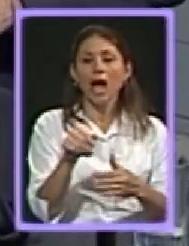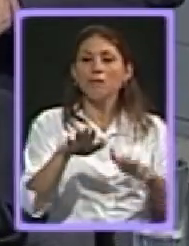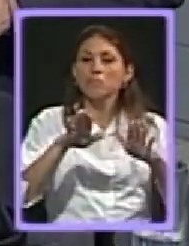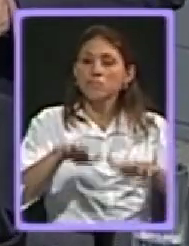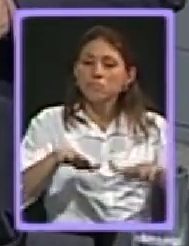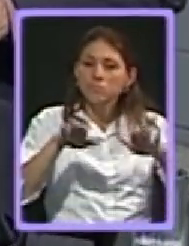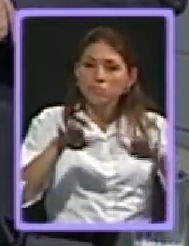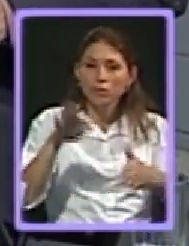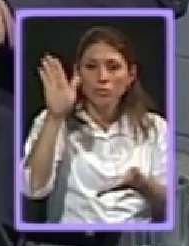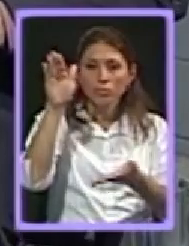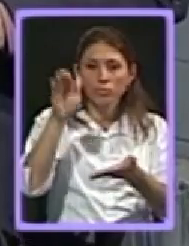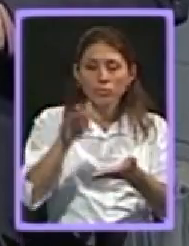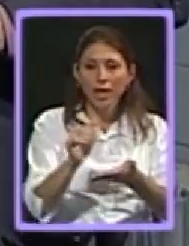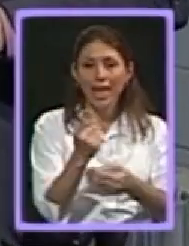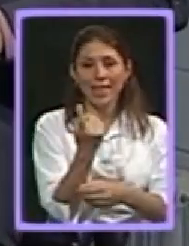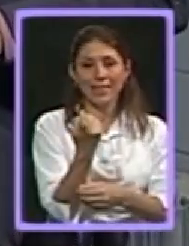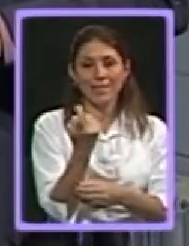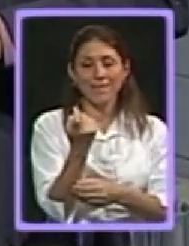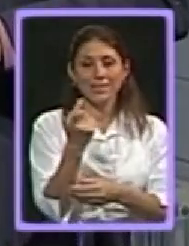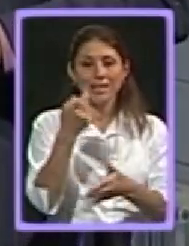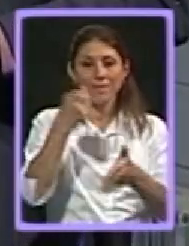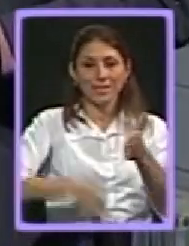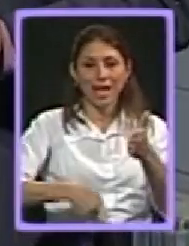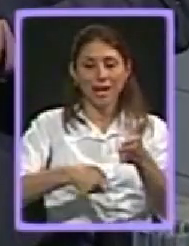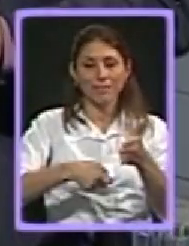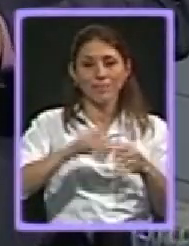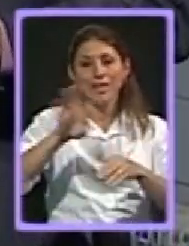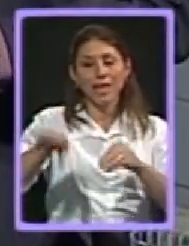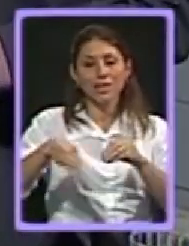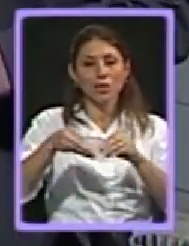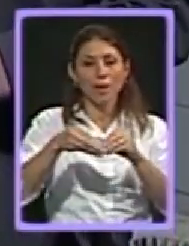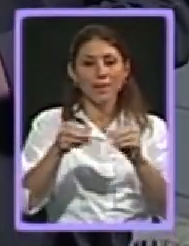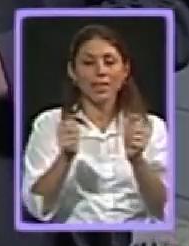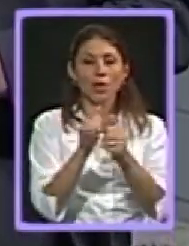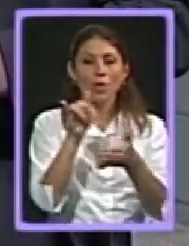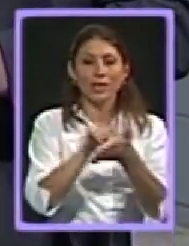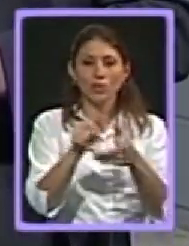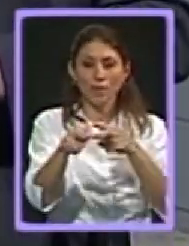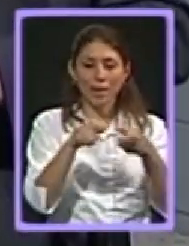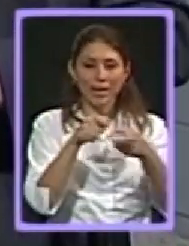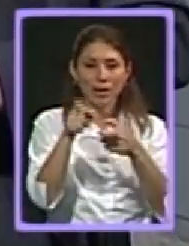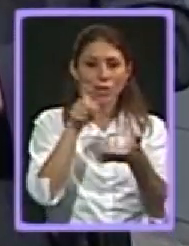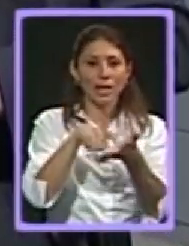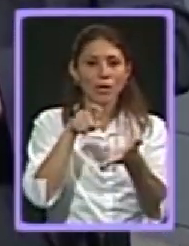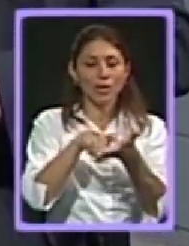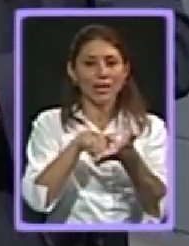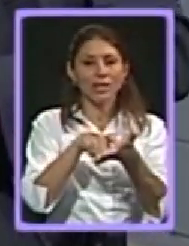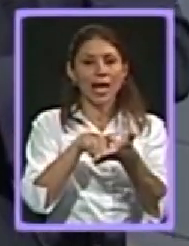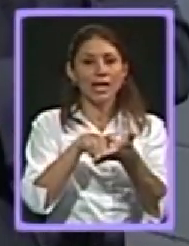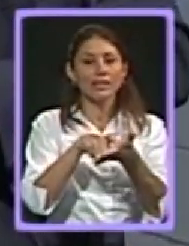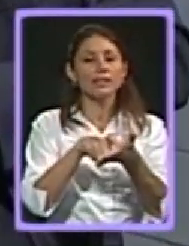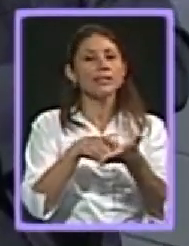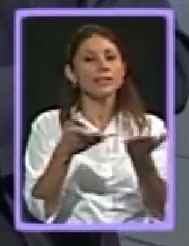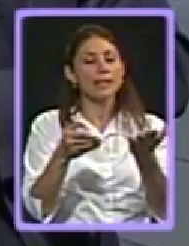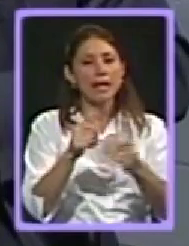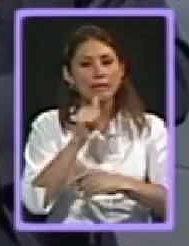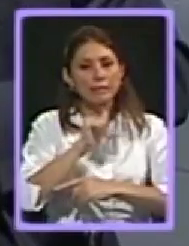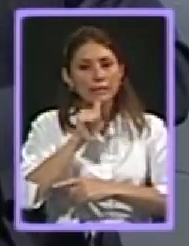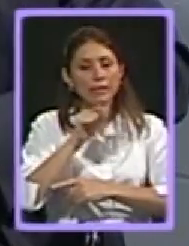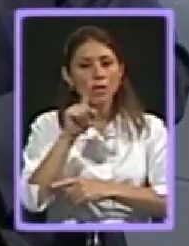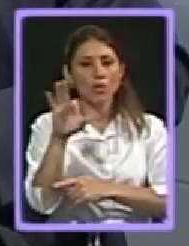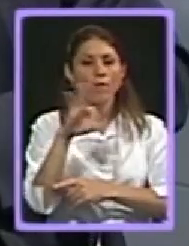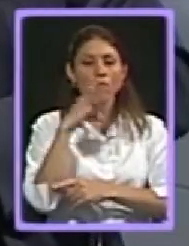es el déficit fiscal, y adicionalmente con esto, pues el manejo de la deuda se ha llevado de una manera en el que se ha buscado